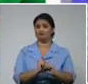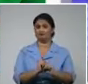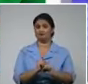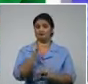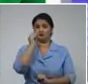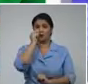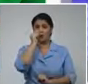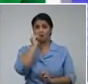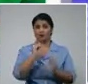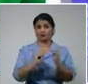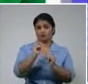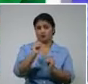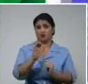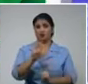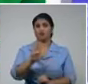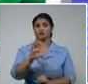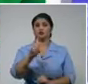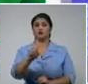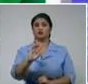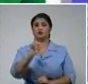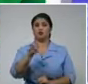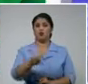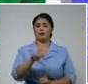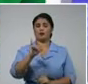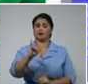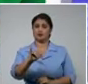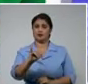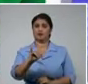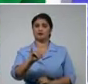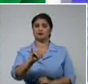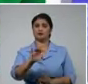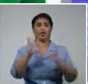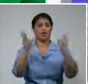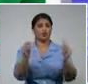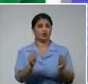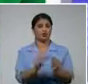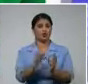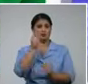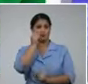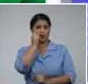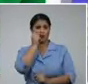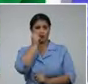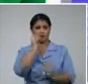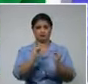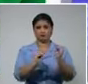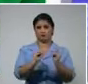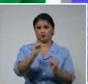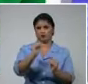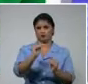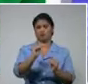el 51,6% en el acumulado al sexo masculino.